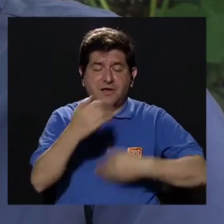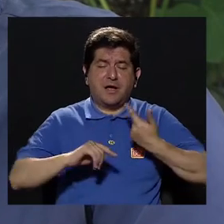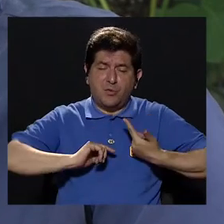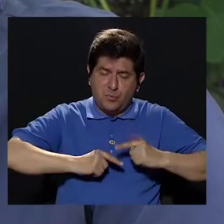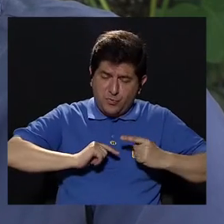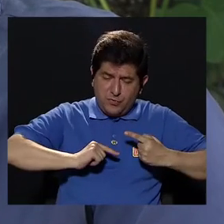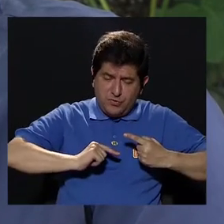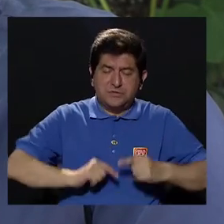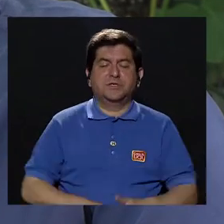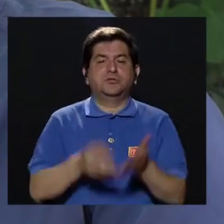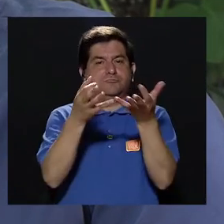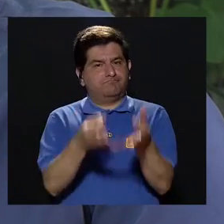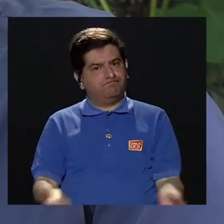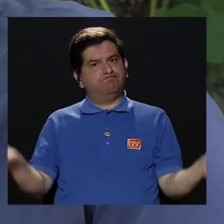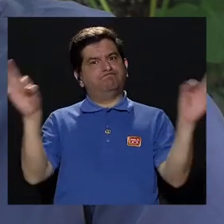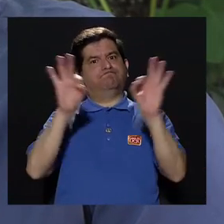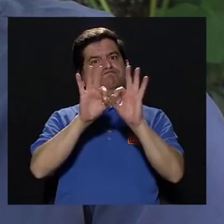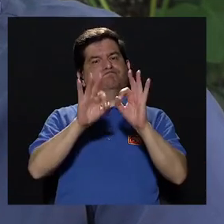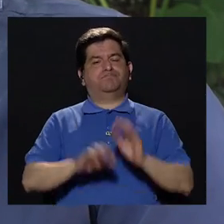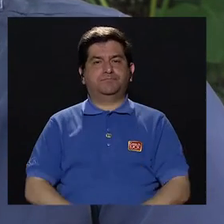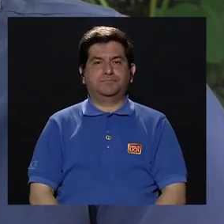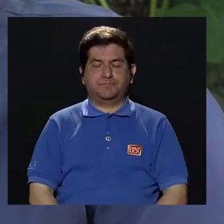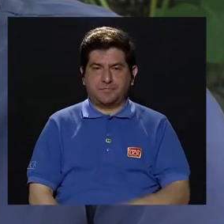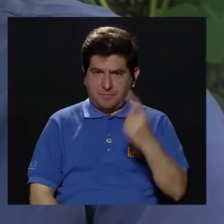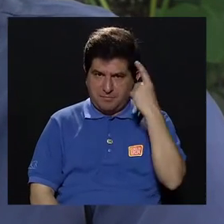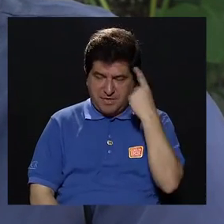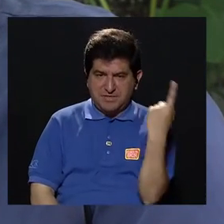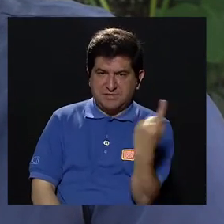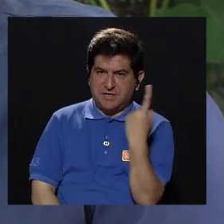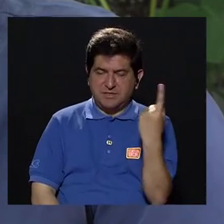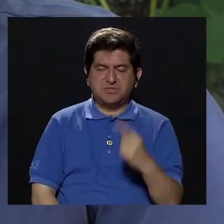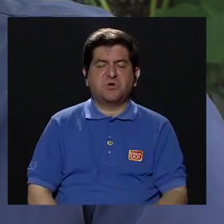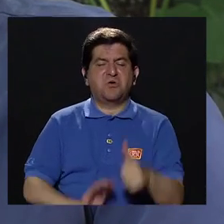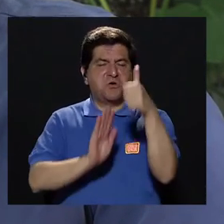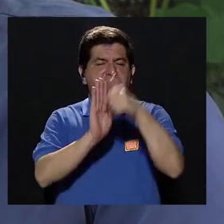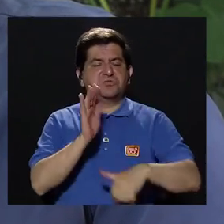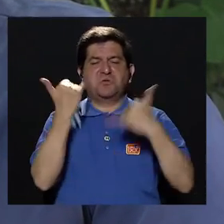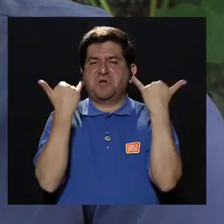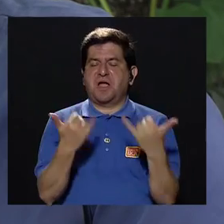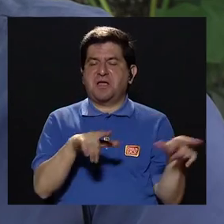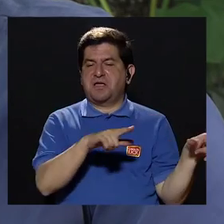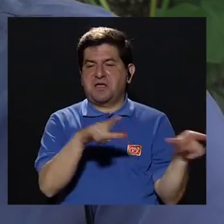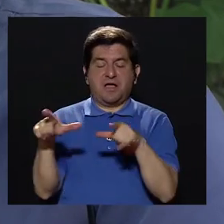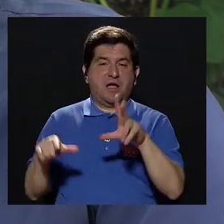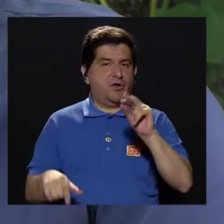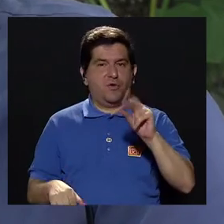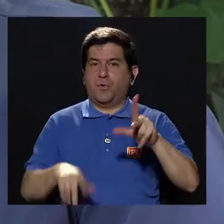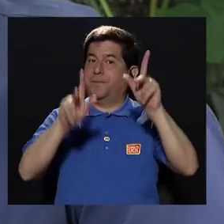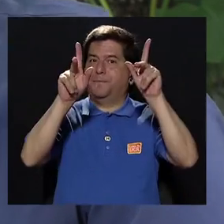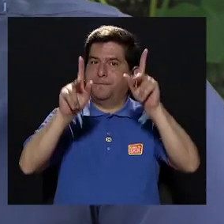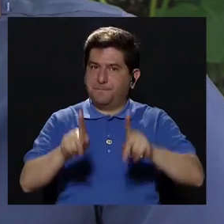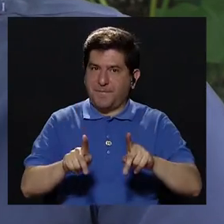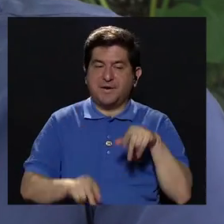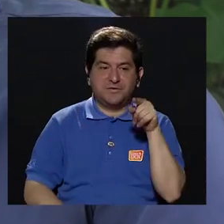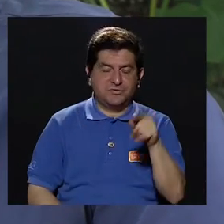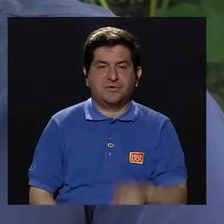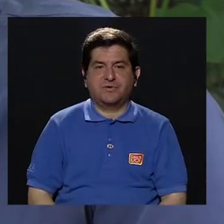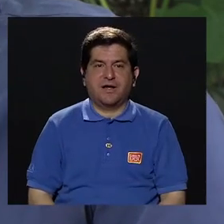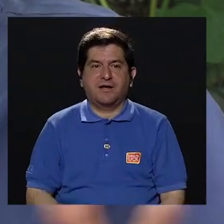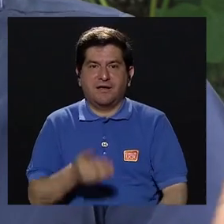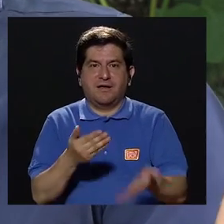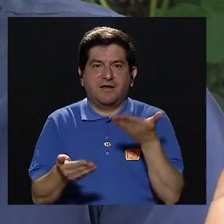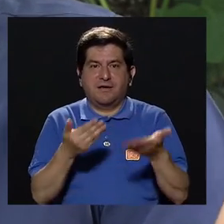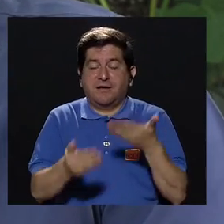que hablábamos, es la parte importante, ¿verdad? Es decir, si fuera el hecho de que simplemente lo operaron y listo, pero es un ser humano que está a